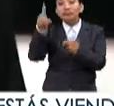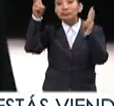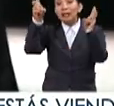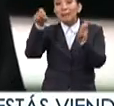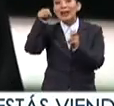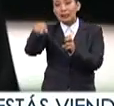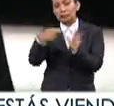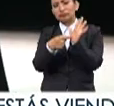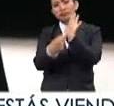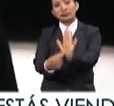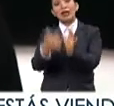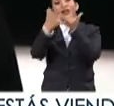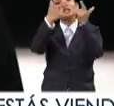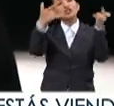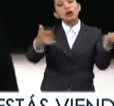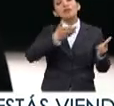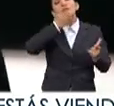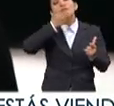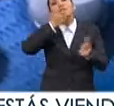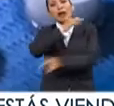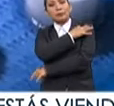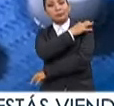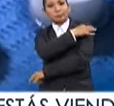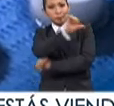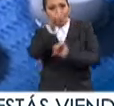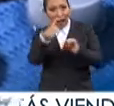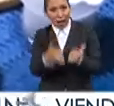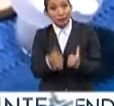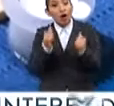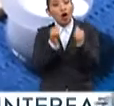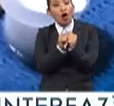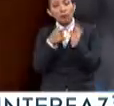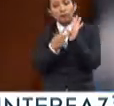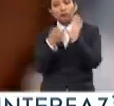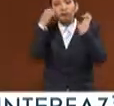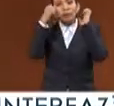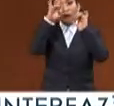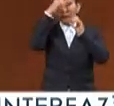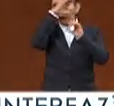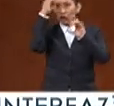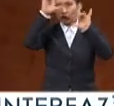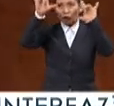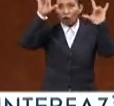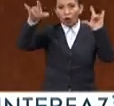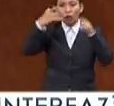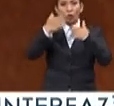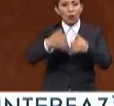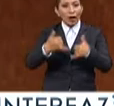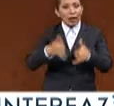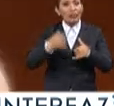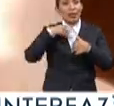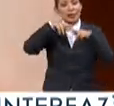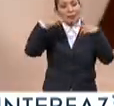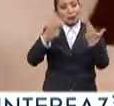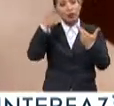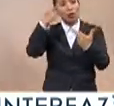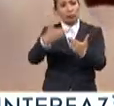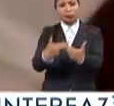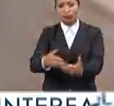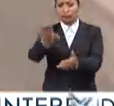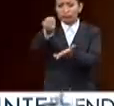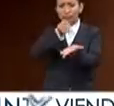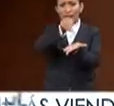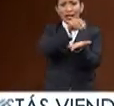y hace énfasis en la historia y tradición de este arte a través de una muestra fotográfica juguetes revistas y una vasta